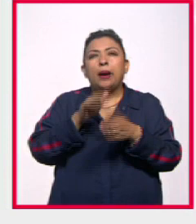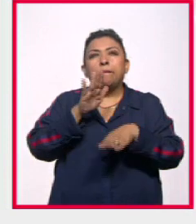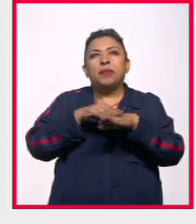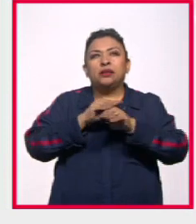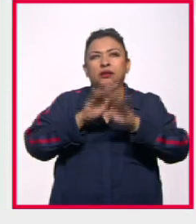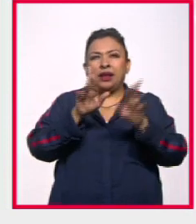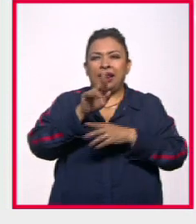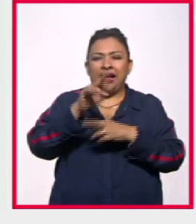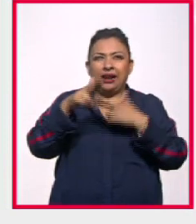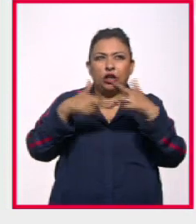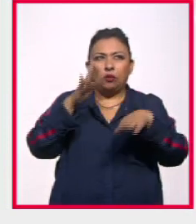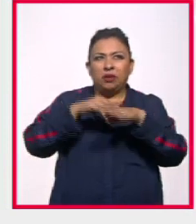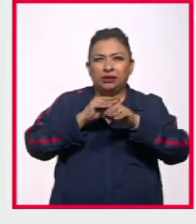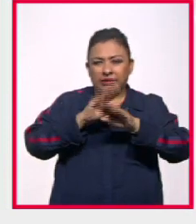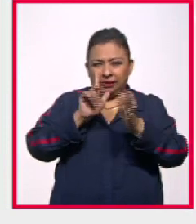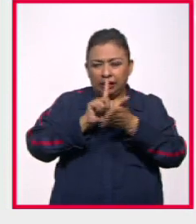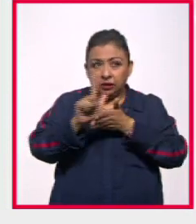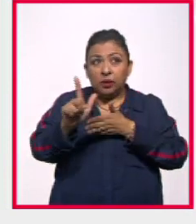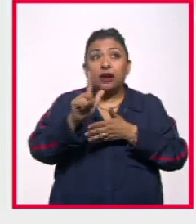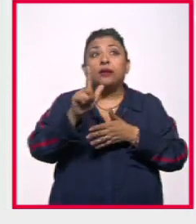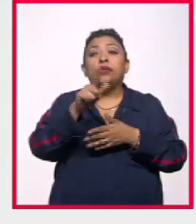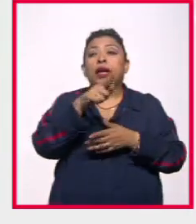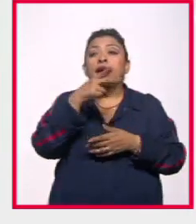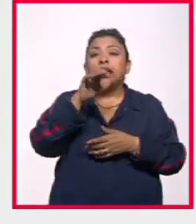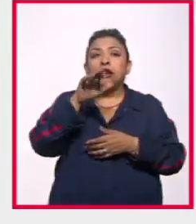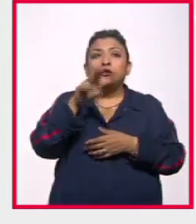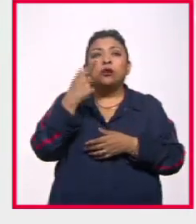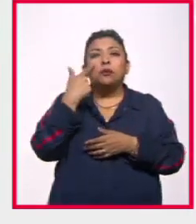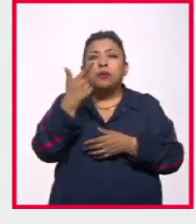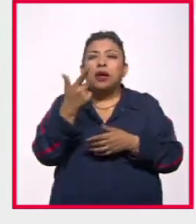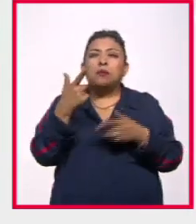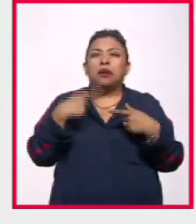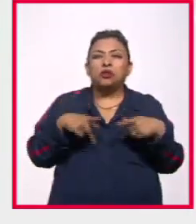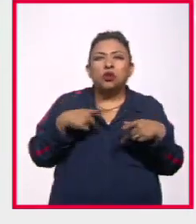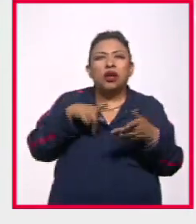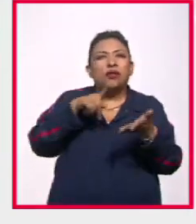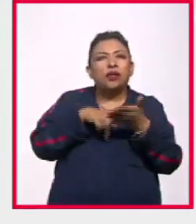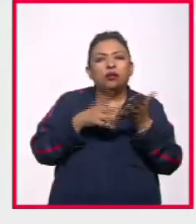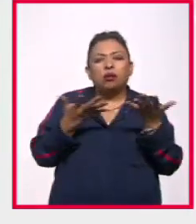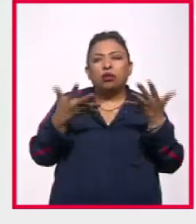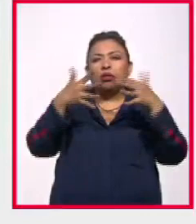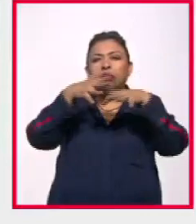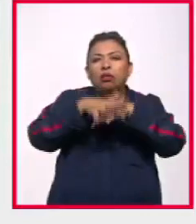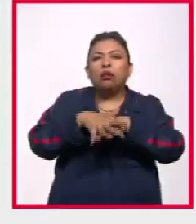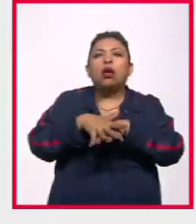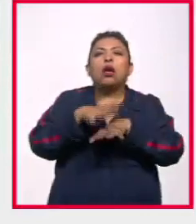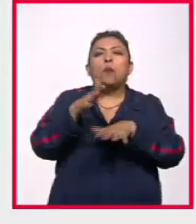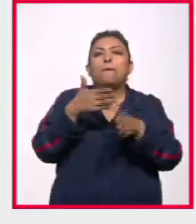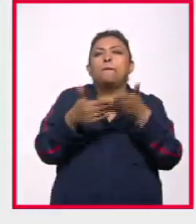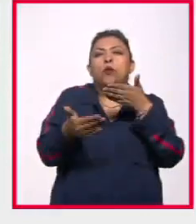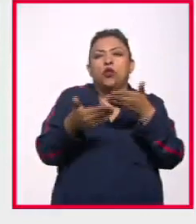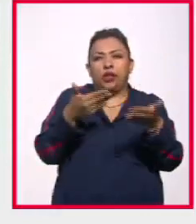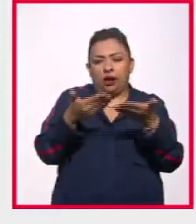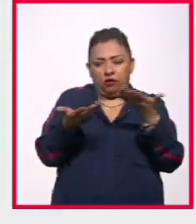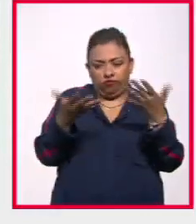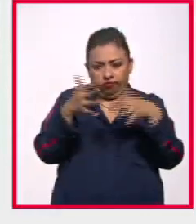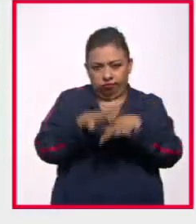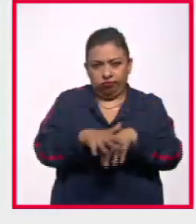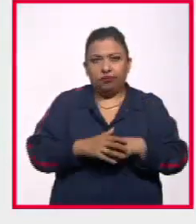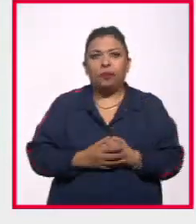Fuentes, los fantasmas de lo prehispánico se cruzan admonitoriamente con los de la entonces pujante modernidad.